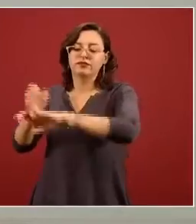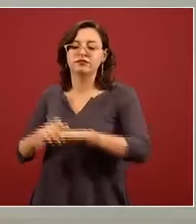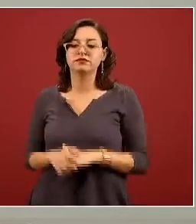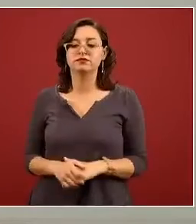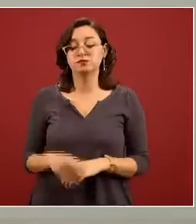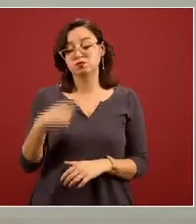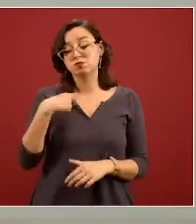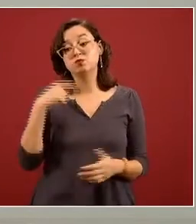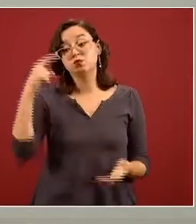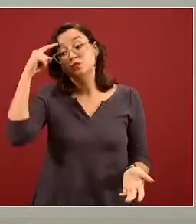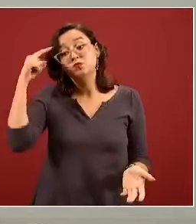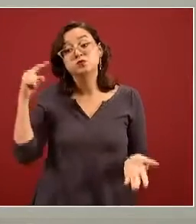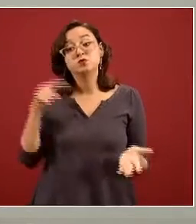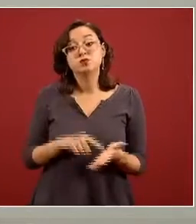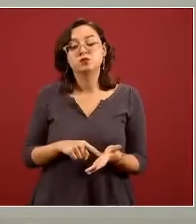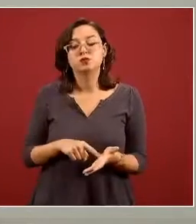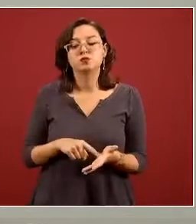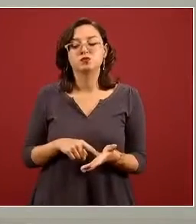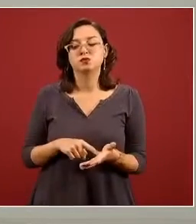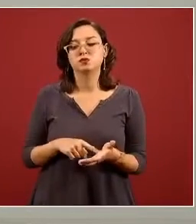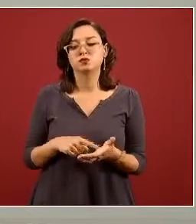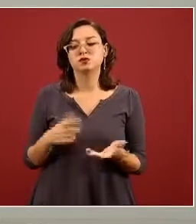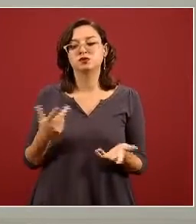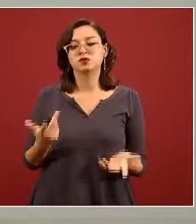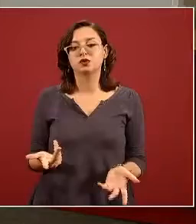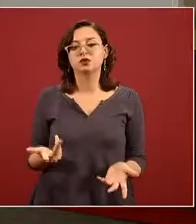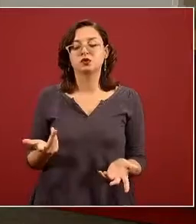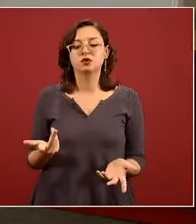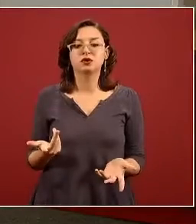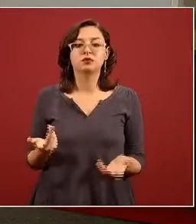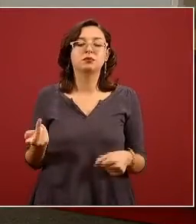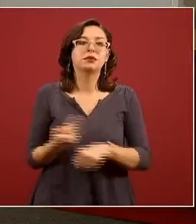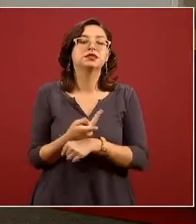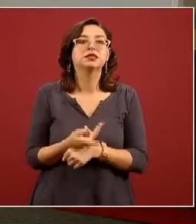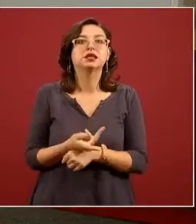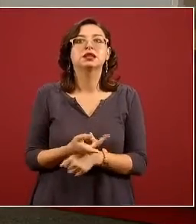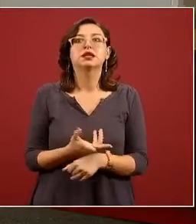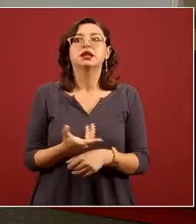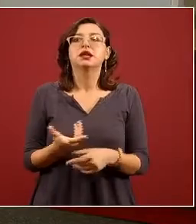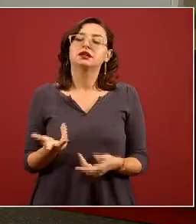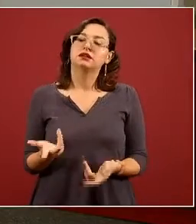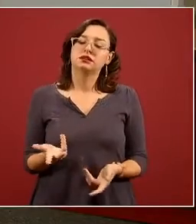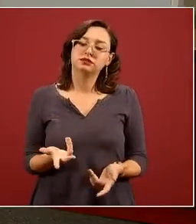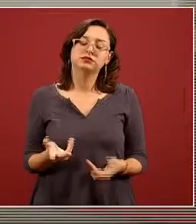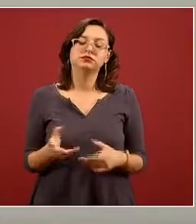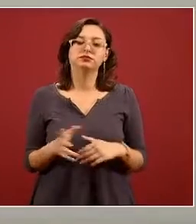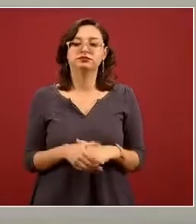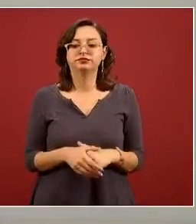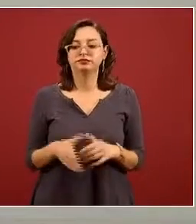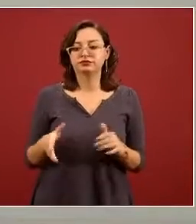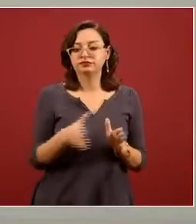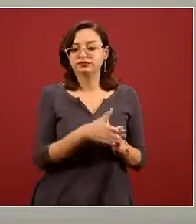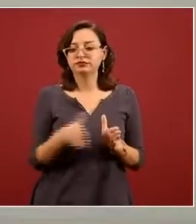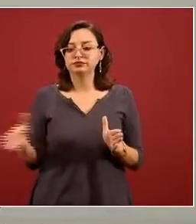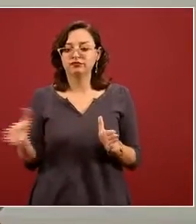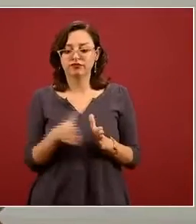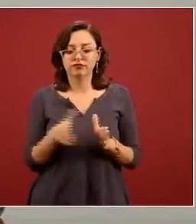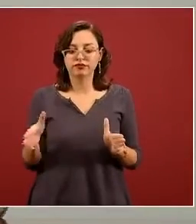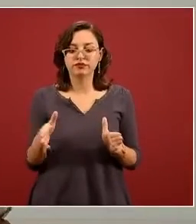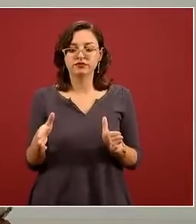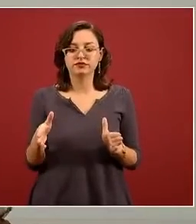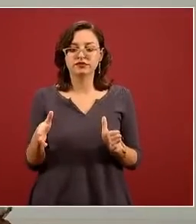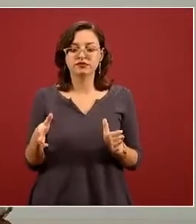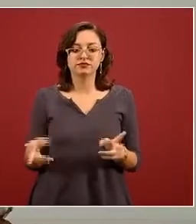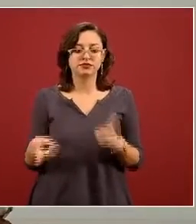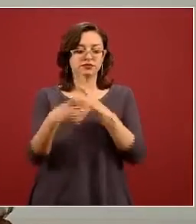Yo creo que esto se debe a que ha pasado este lapso de vacaciones de